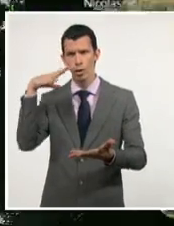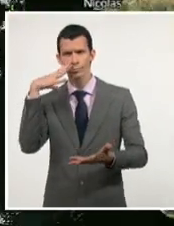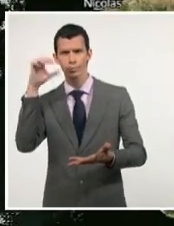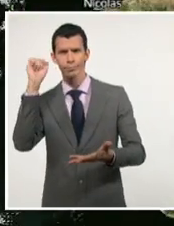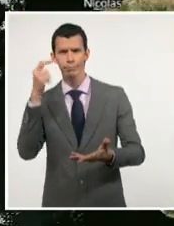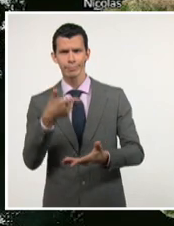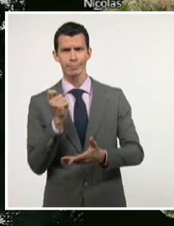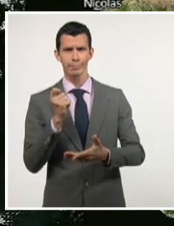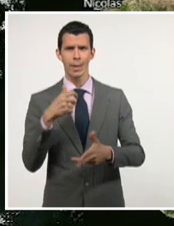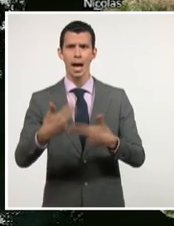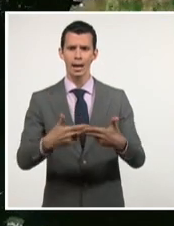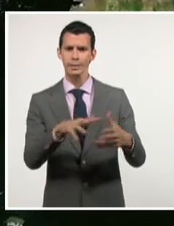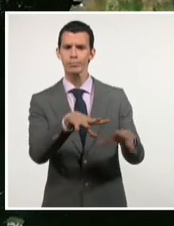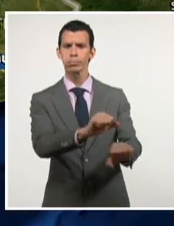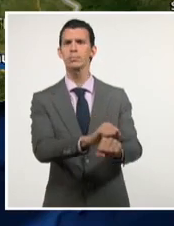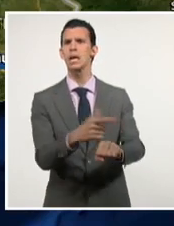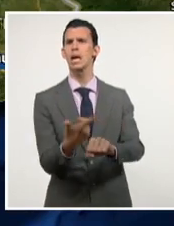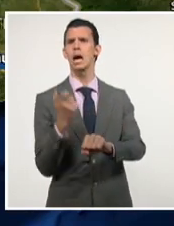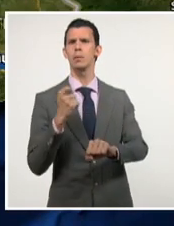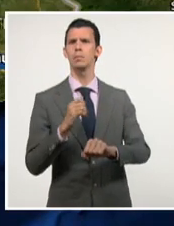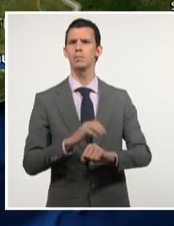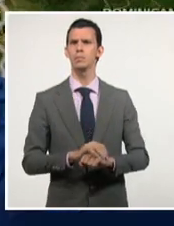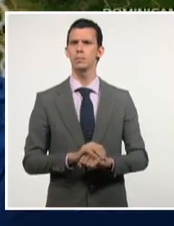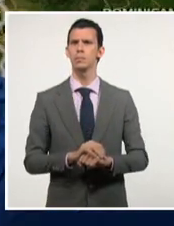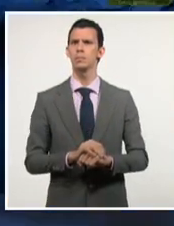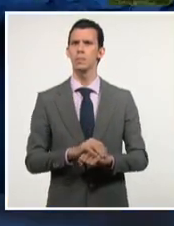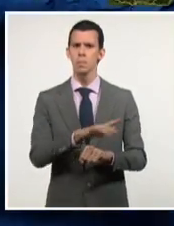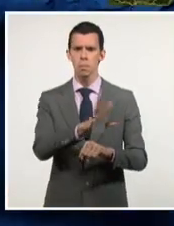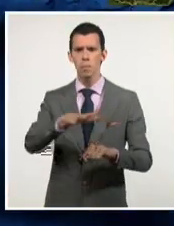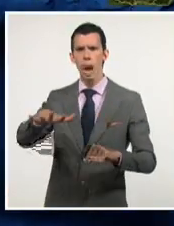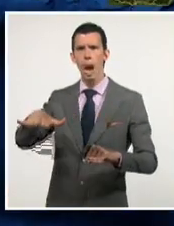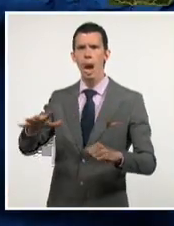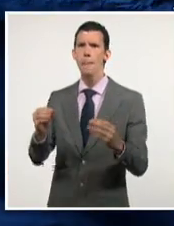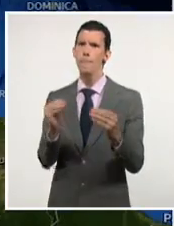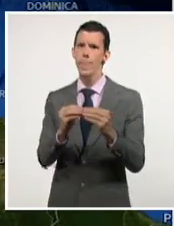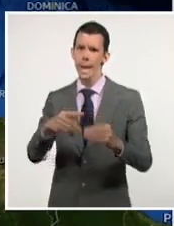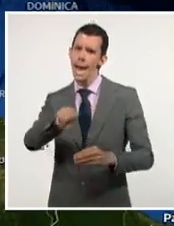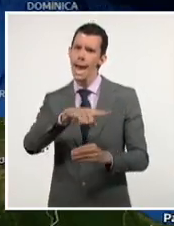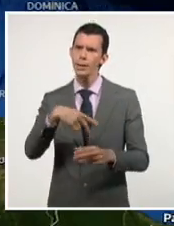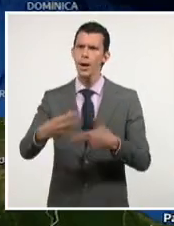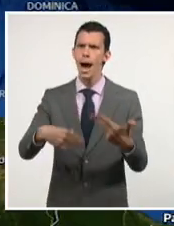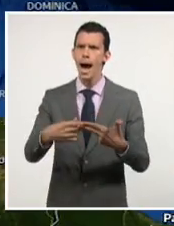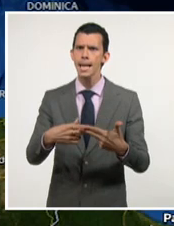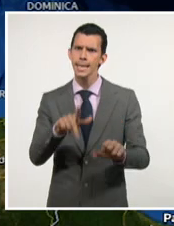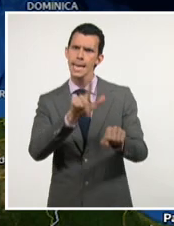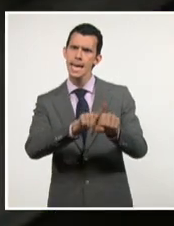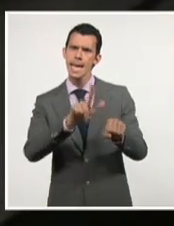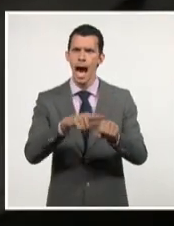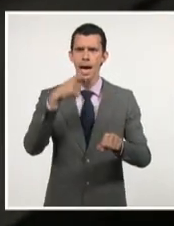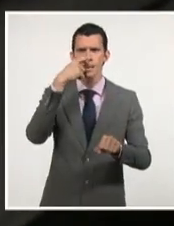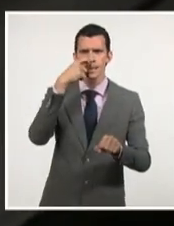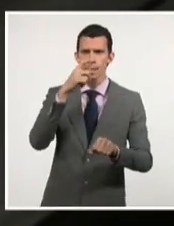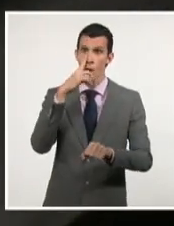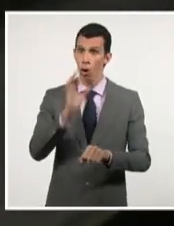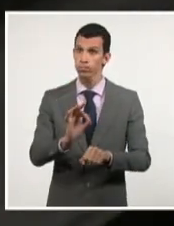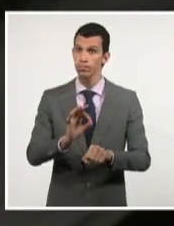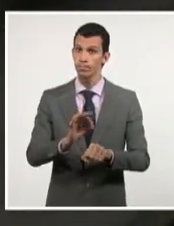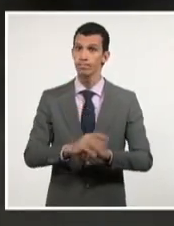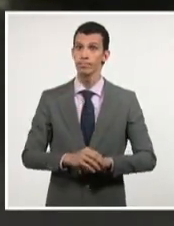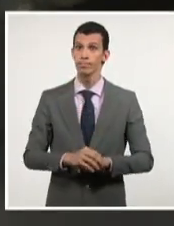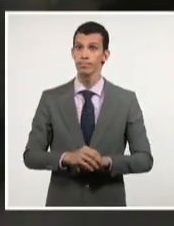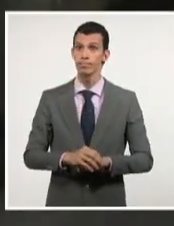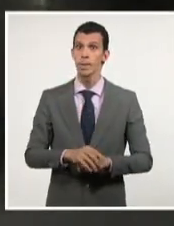ingentes mercados del norte convierte sus mares en ruta habitual para el tráfico de narcóticos. Ante estas circunstancias,